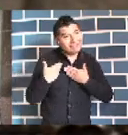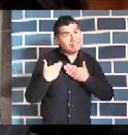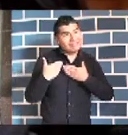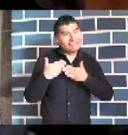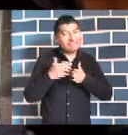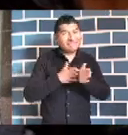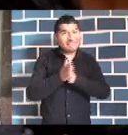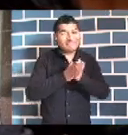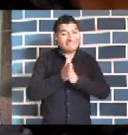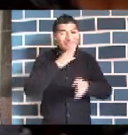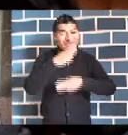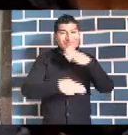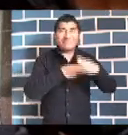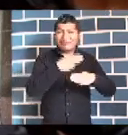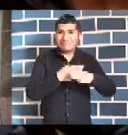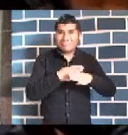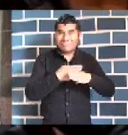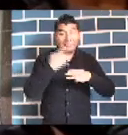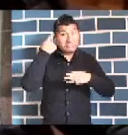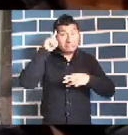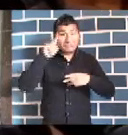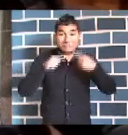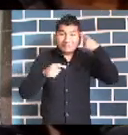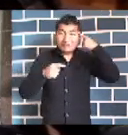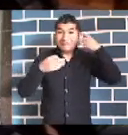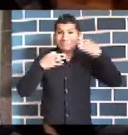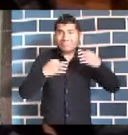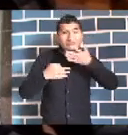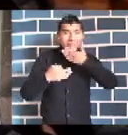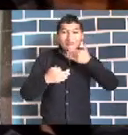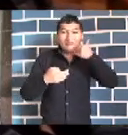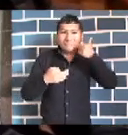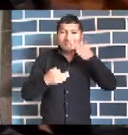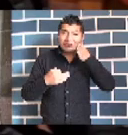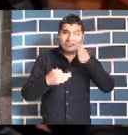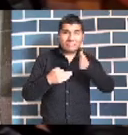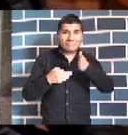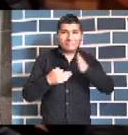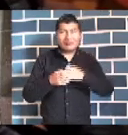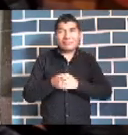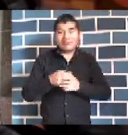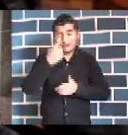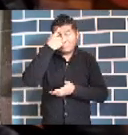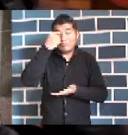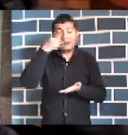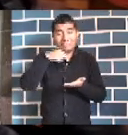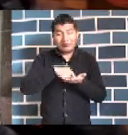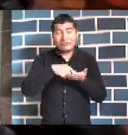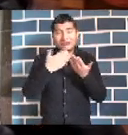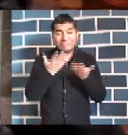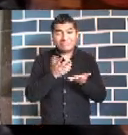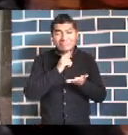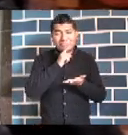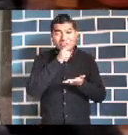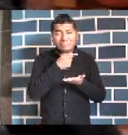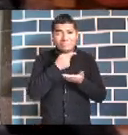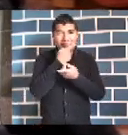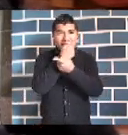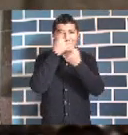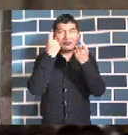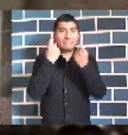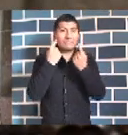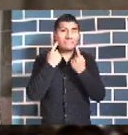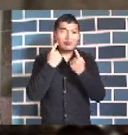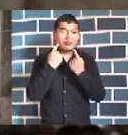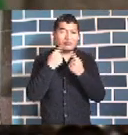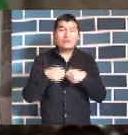intereses mundanos para decidir bien por eso surge seguramente la pregunta